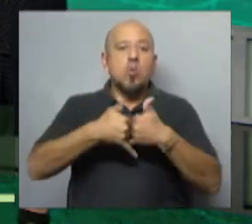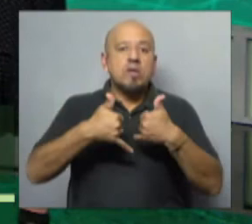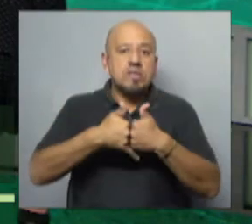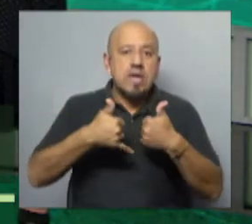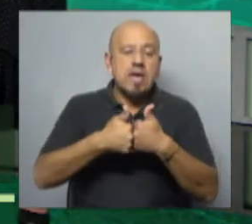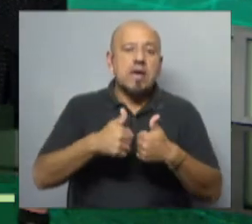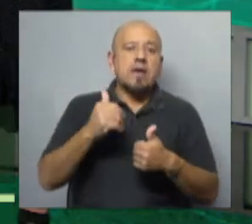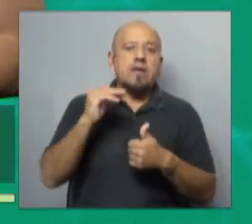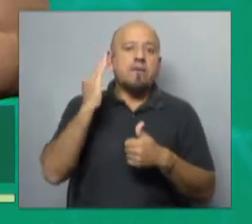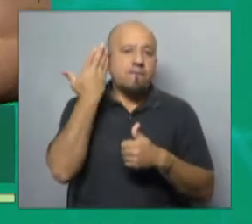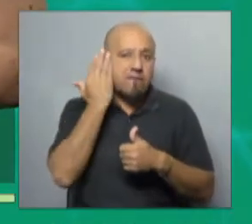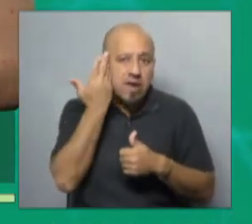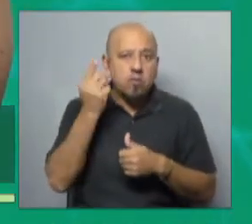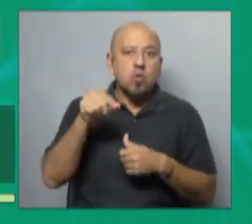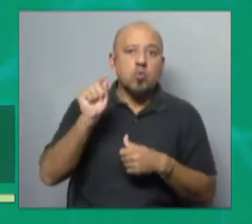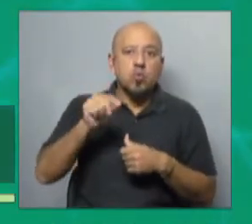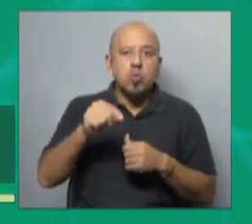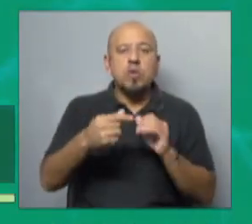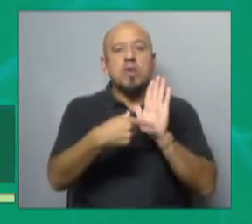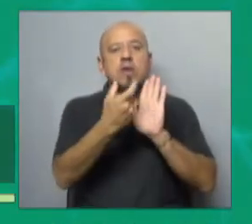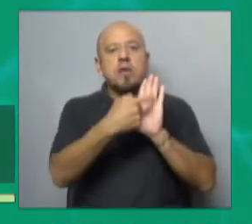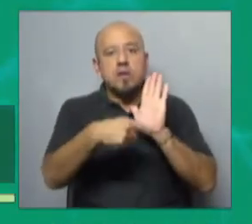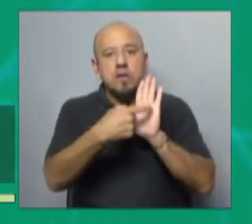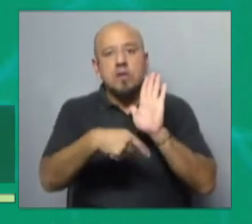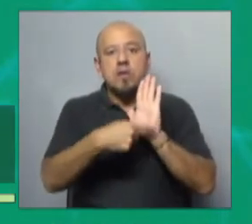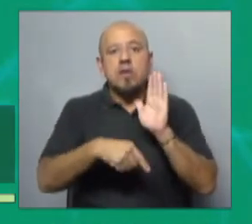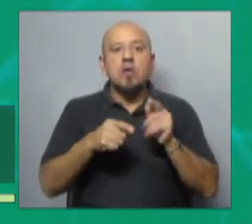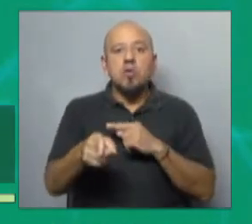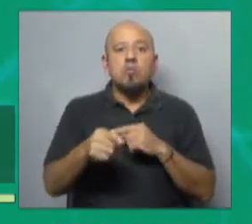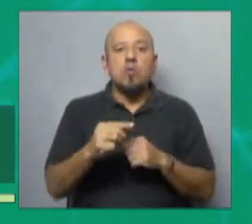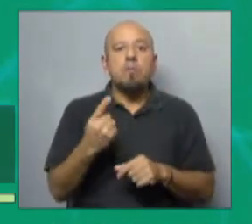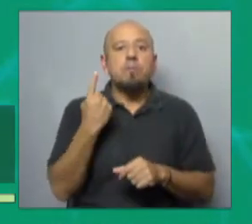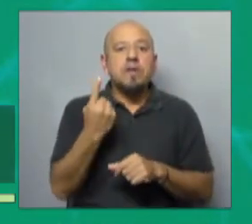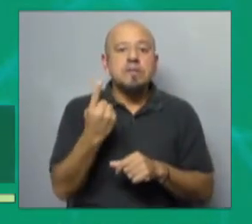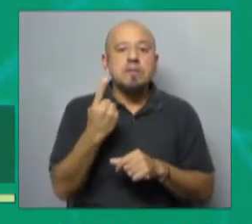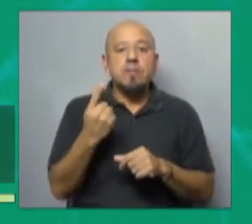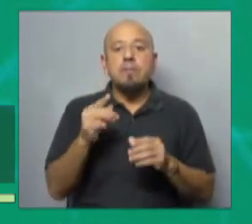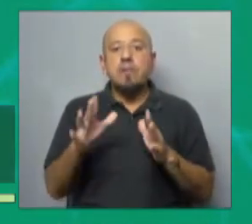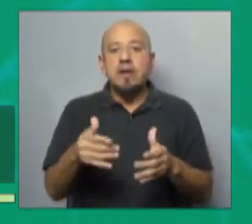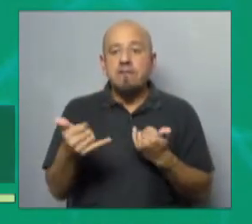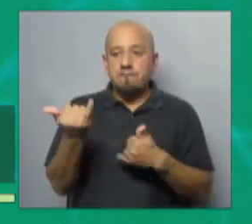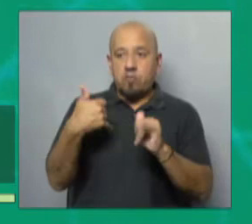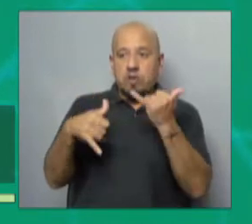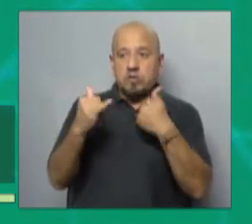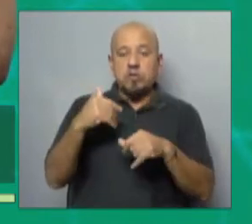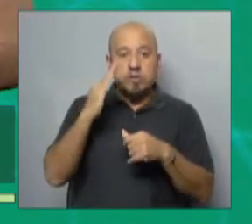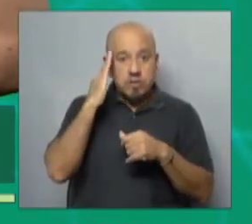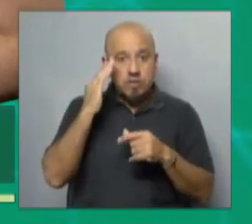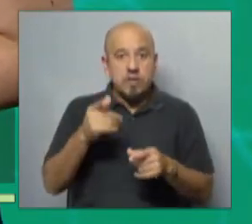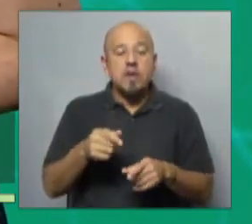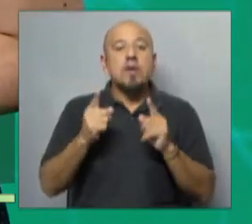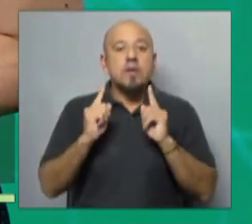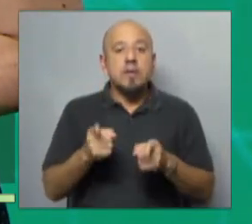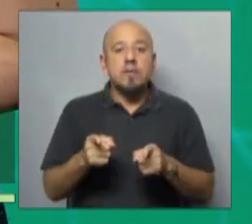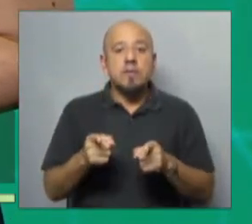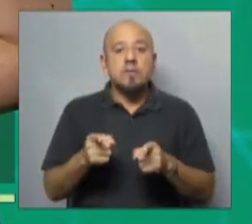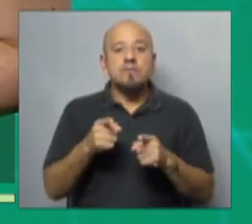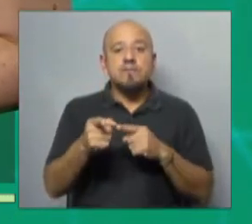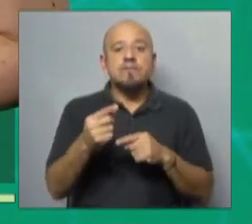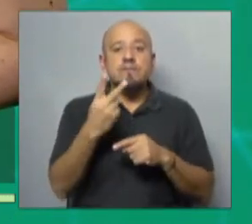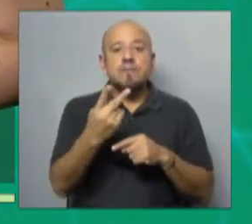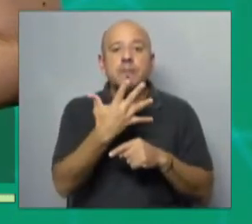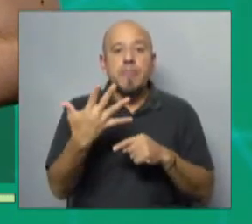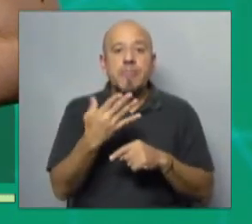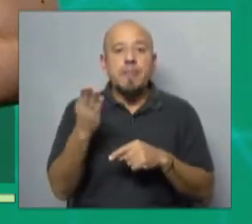éste ya sea twitter instagram como principal medio para informarse y además esto este 25